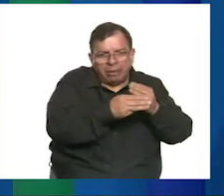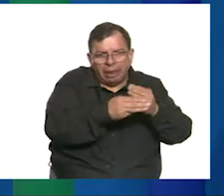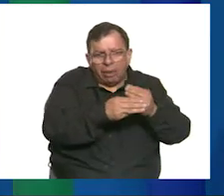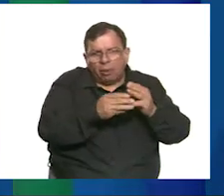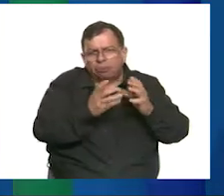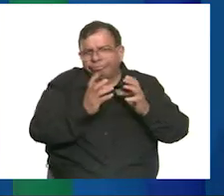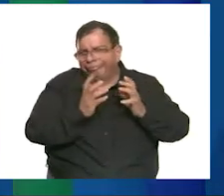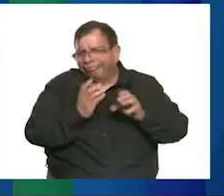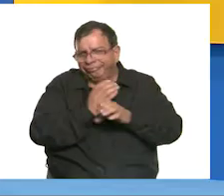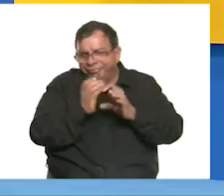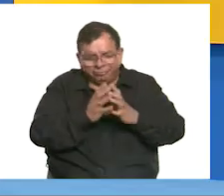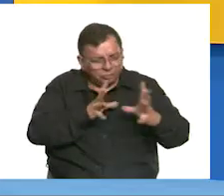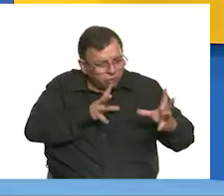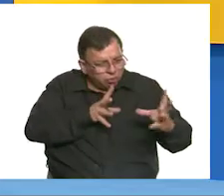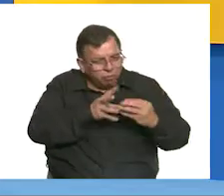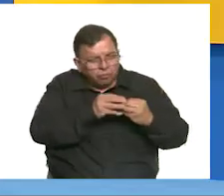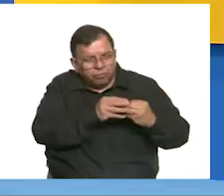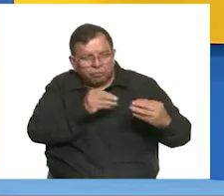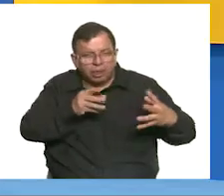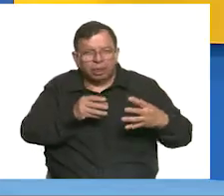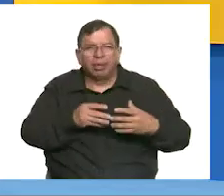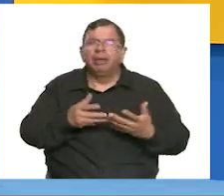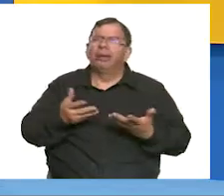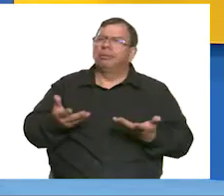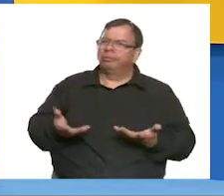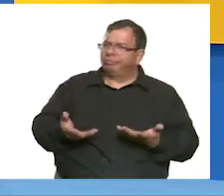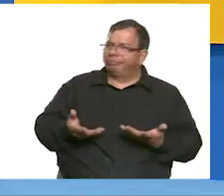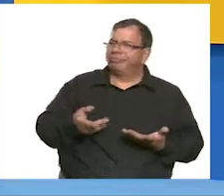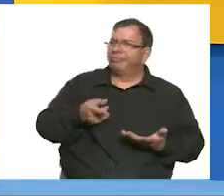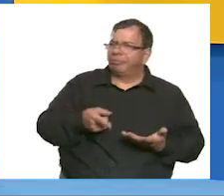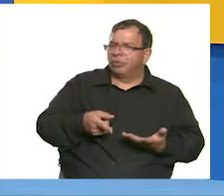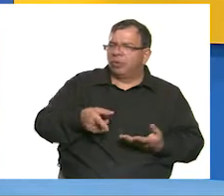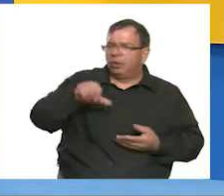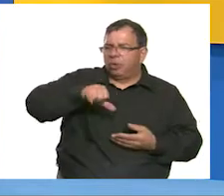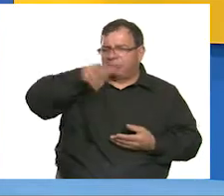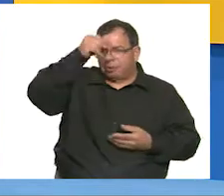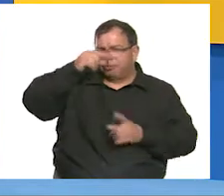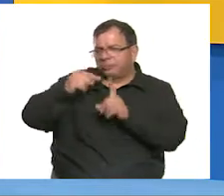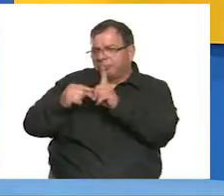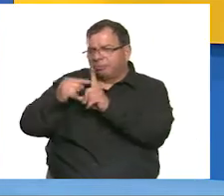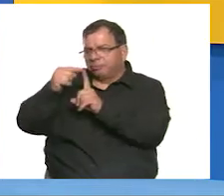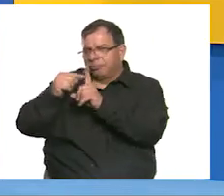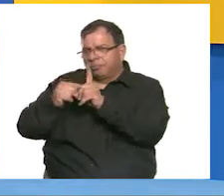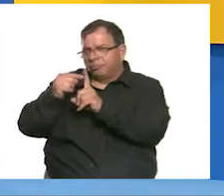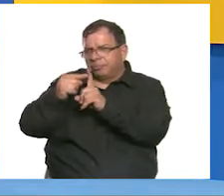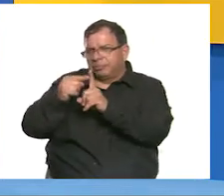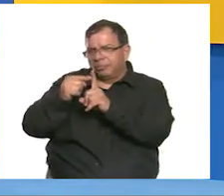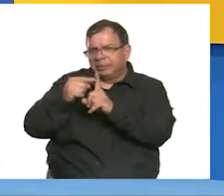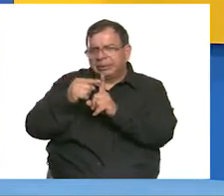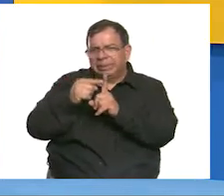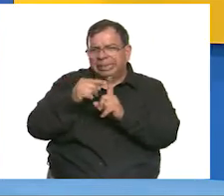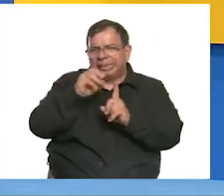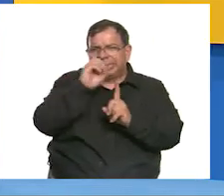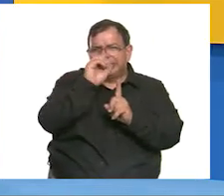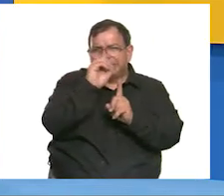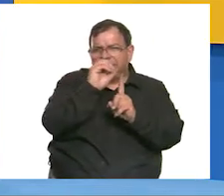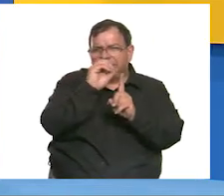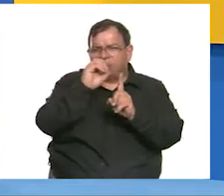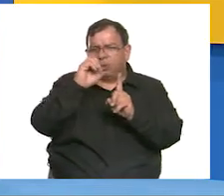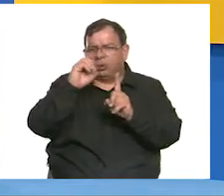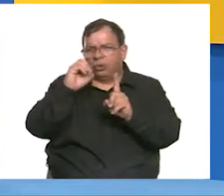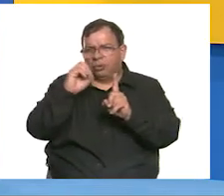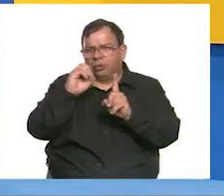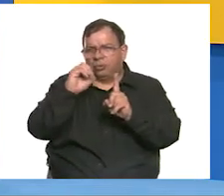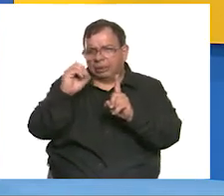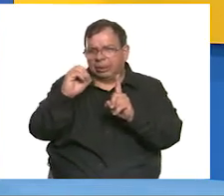o cuerpos. De acuerdo con lo que hemos aprendido sobre temperatura, a 0 grados Celsius se congela el agua